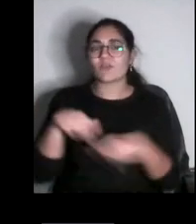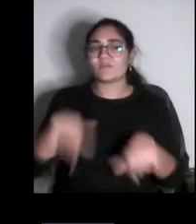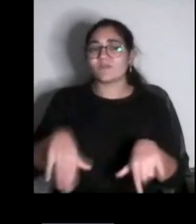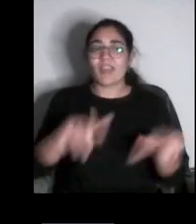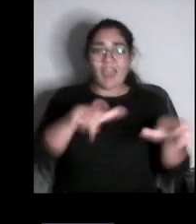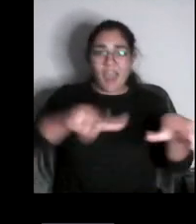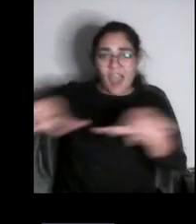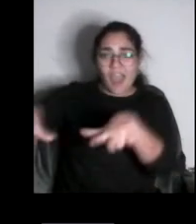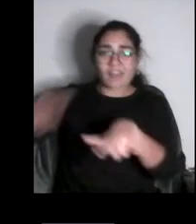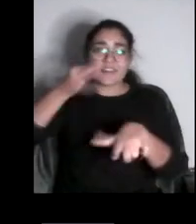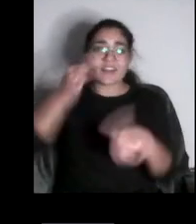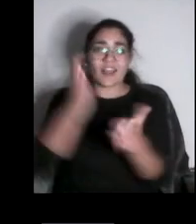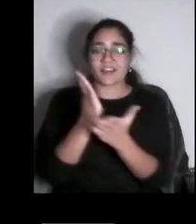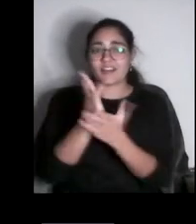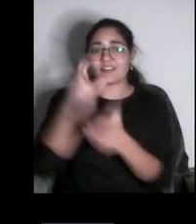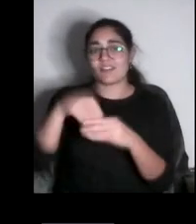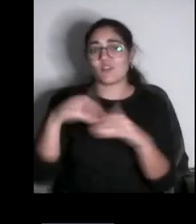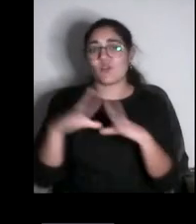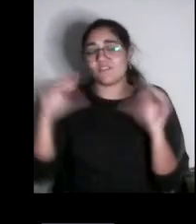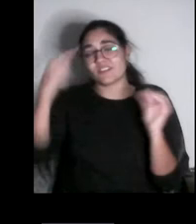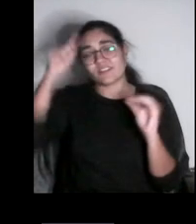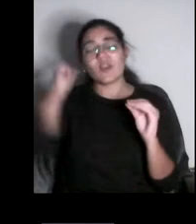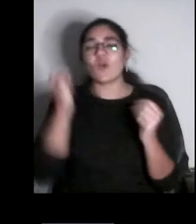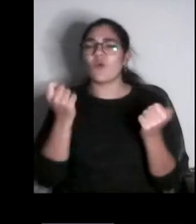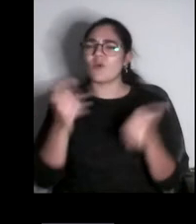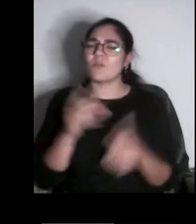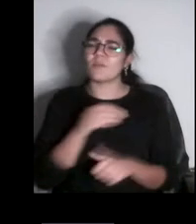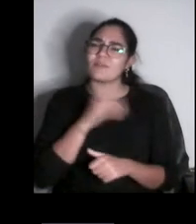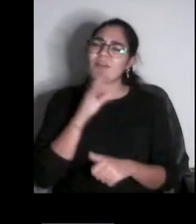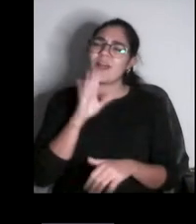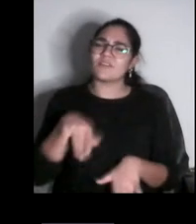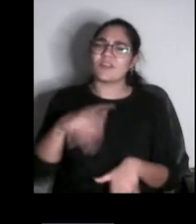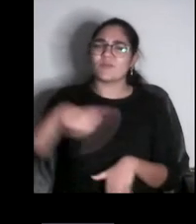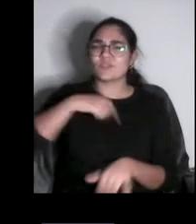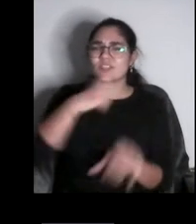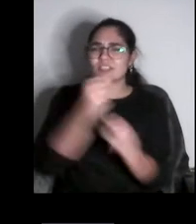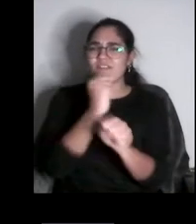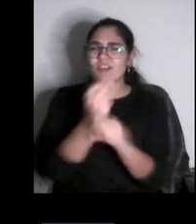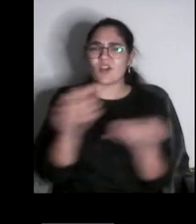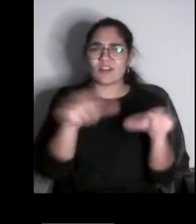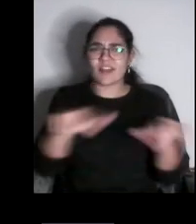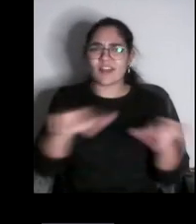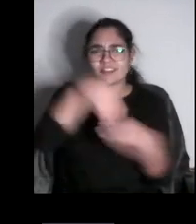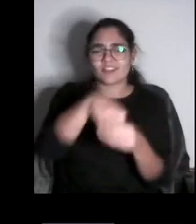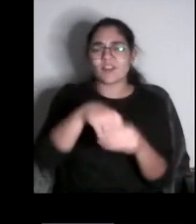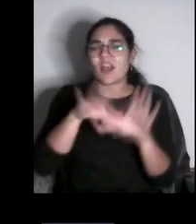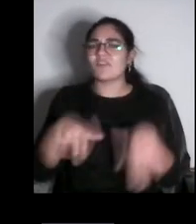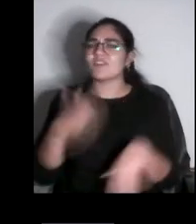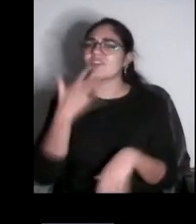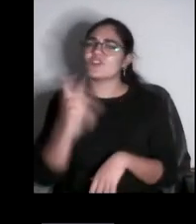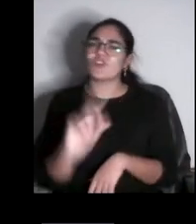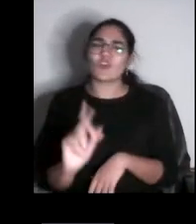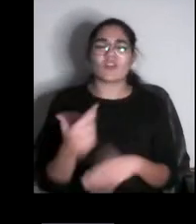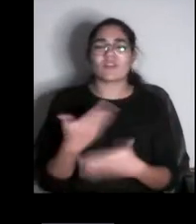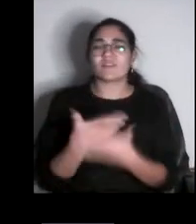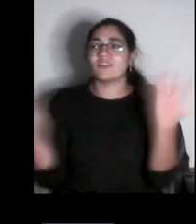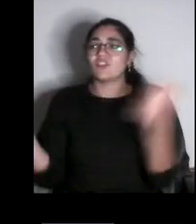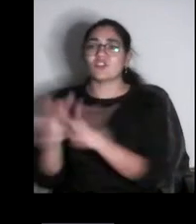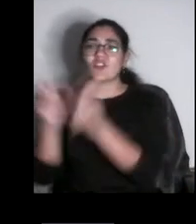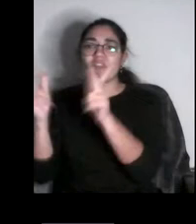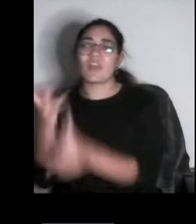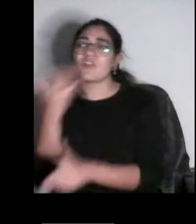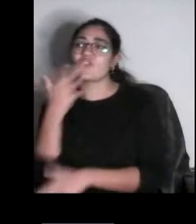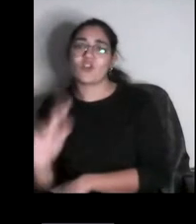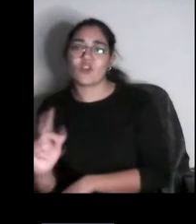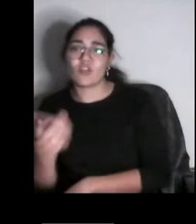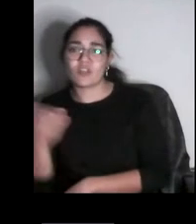Carlos. Es una pena en ocasiones que ese trabajo que se hace en las aulas no se conozca, no lo conozca la sociedad y no lo